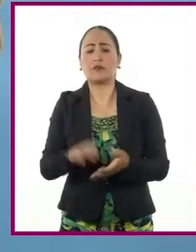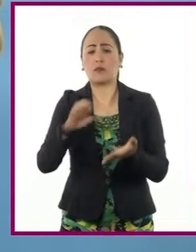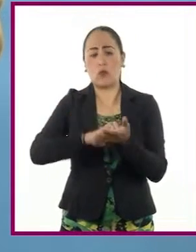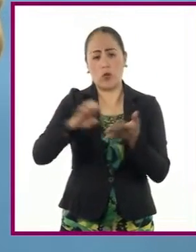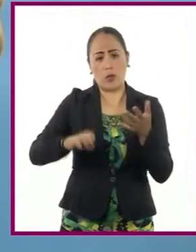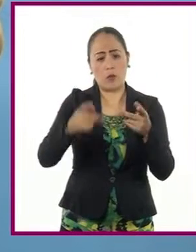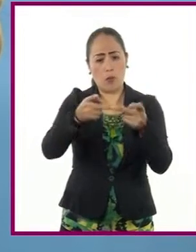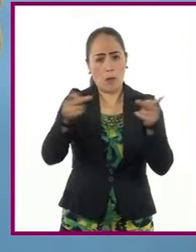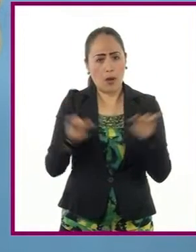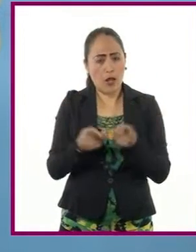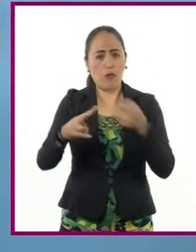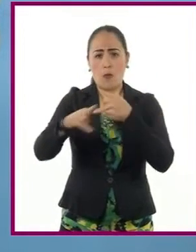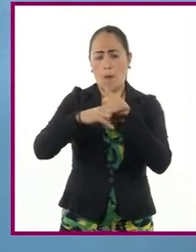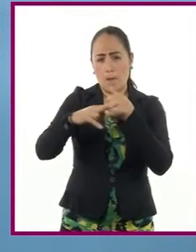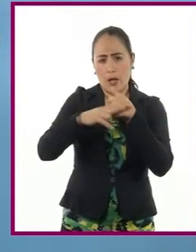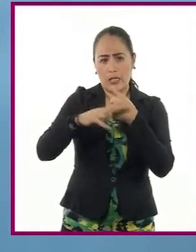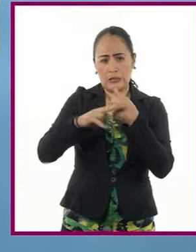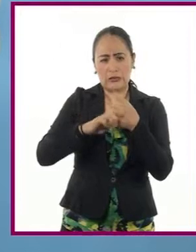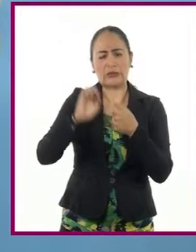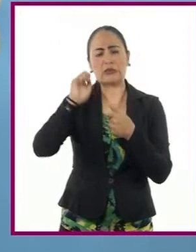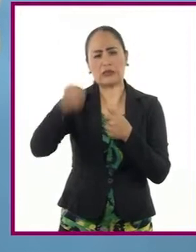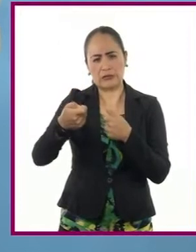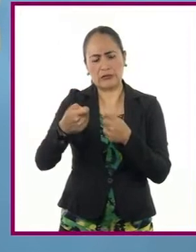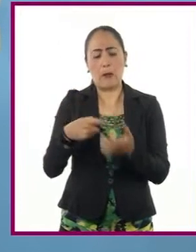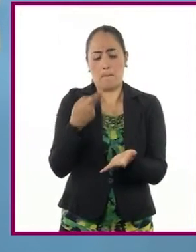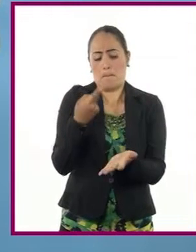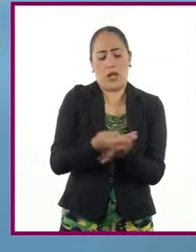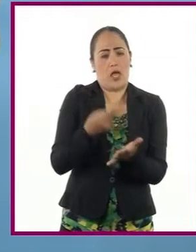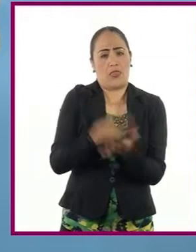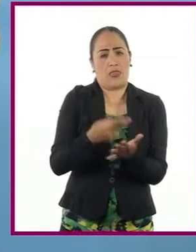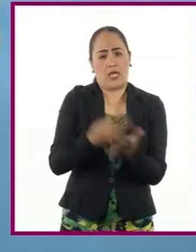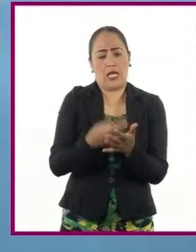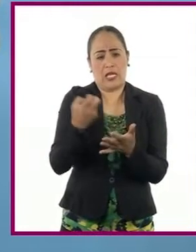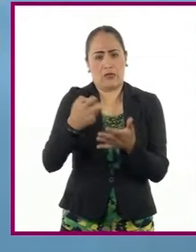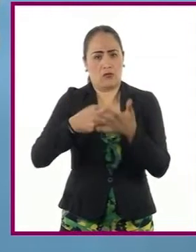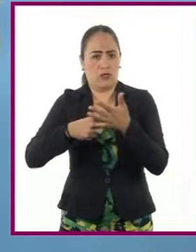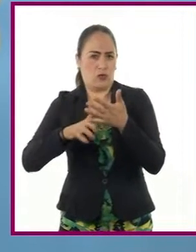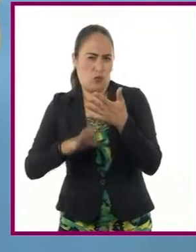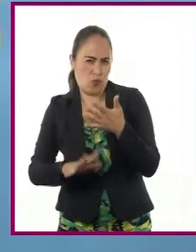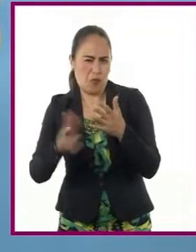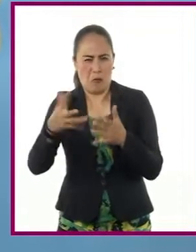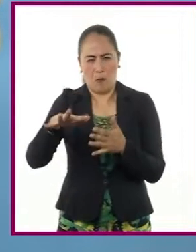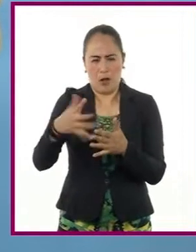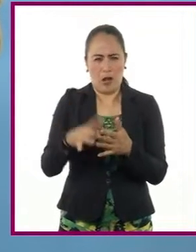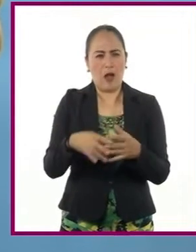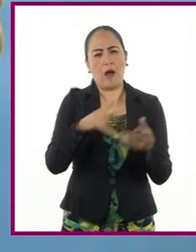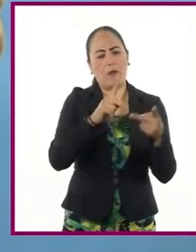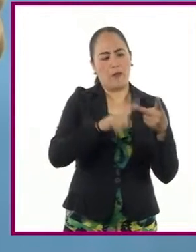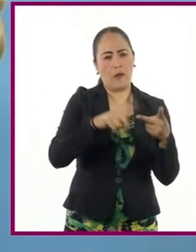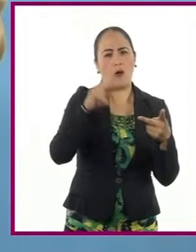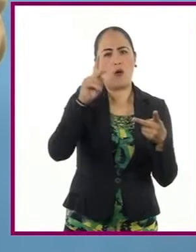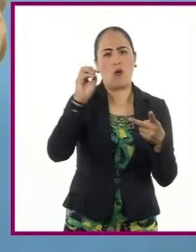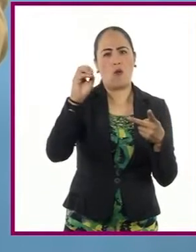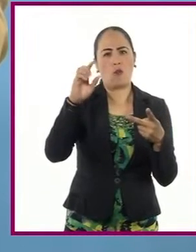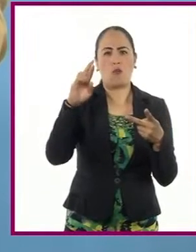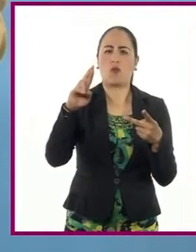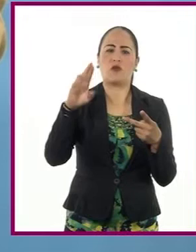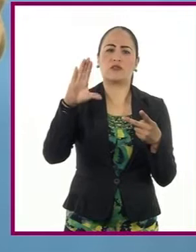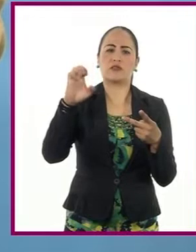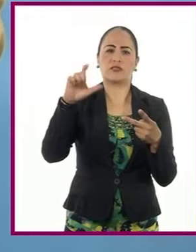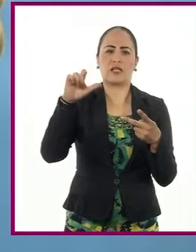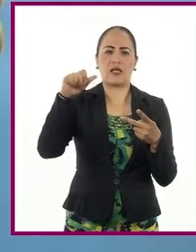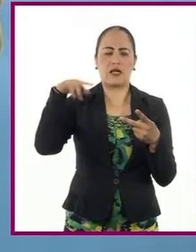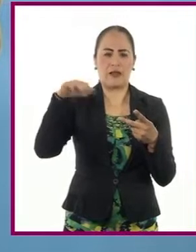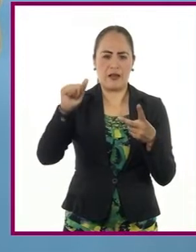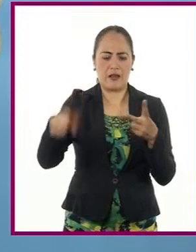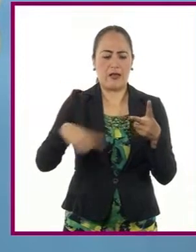ejemplo, más fácil y económico era el uso de la plata que el de la porcelana y el cristal, que por su escasez y fragilidad